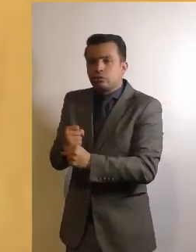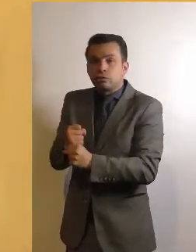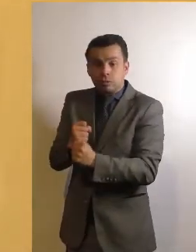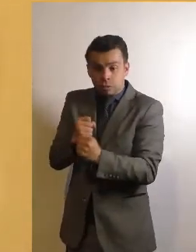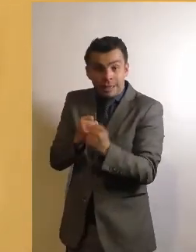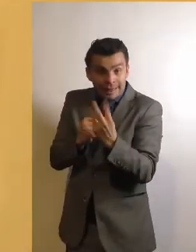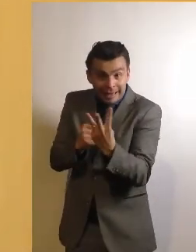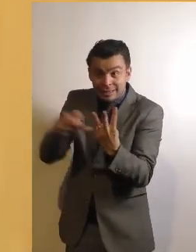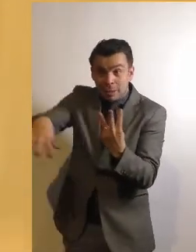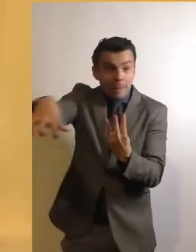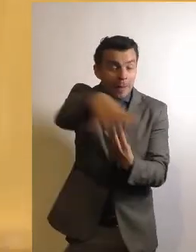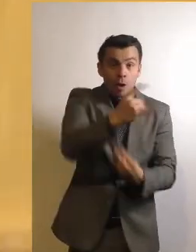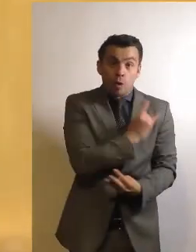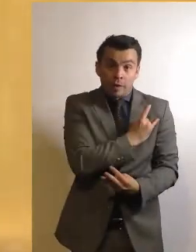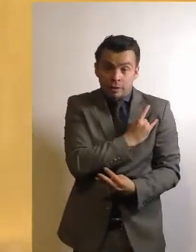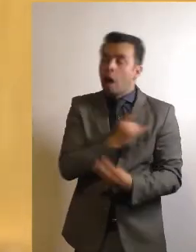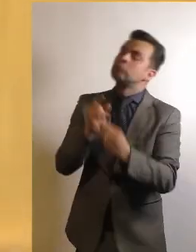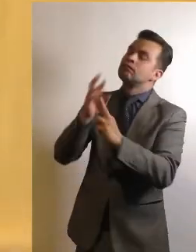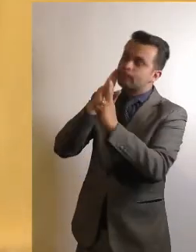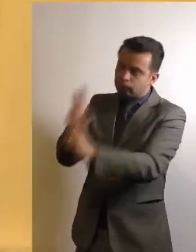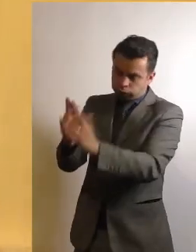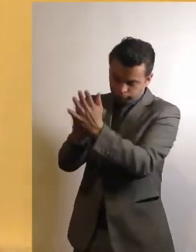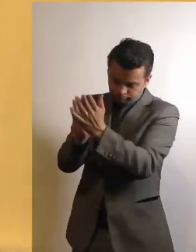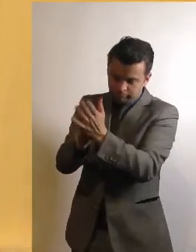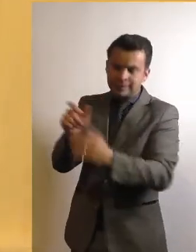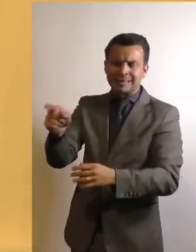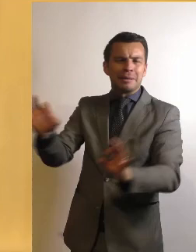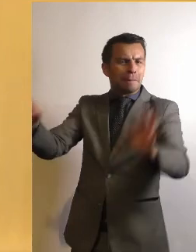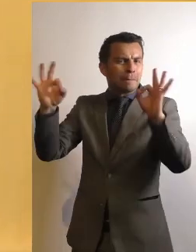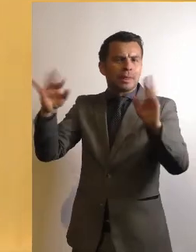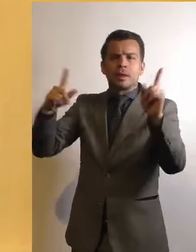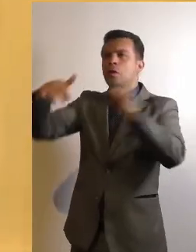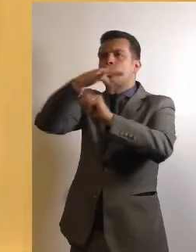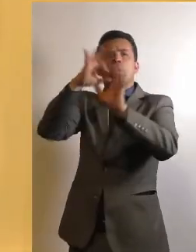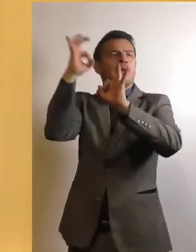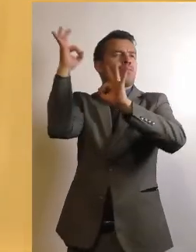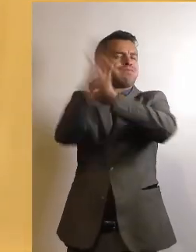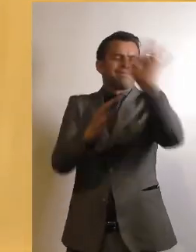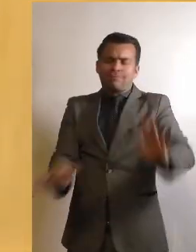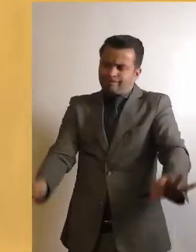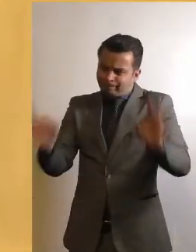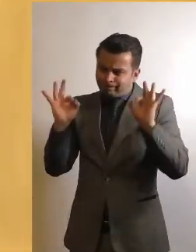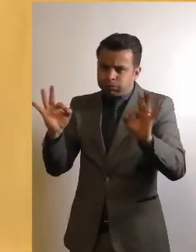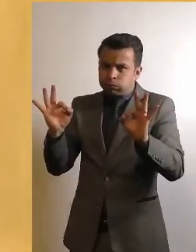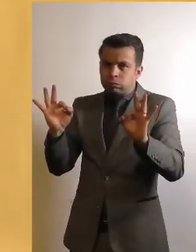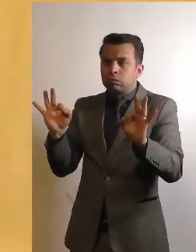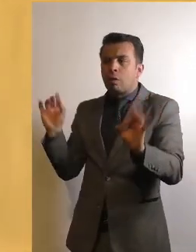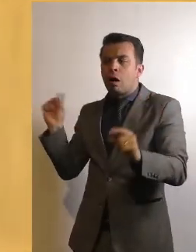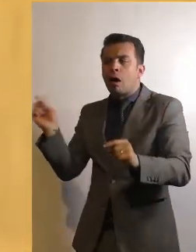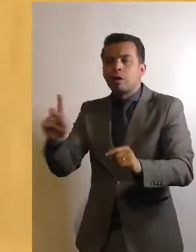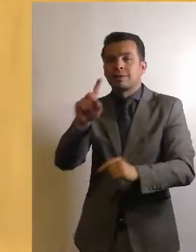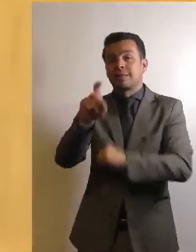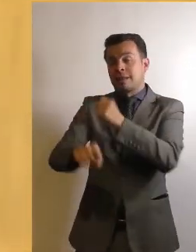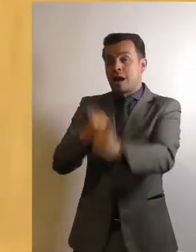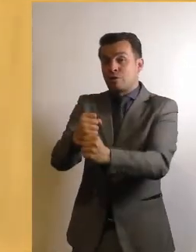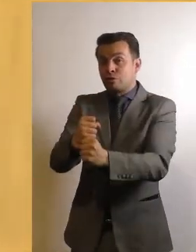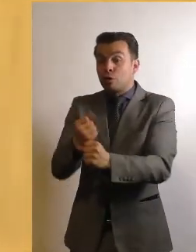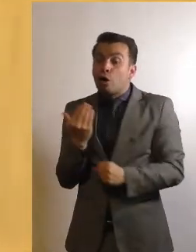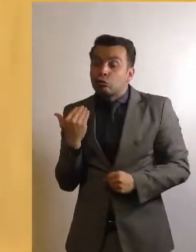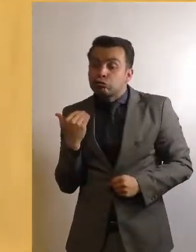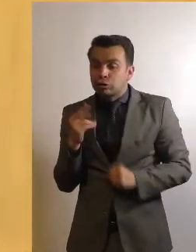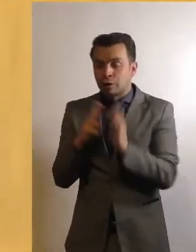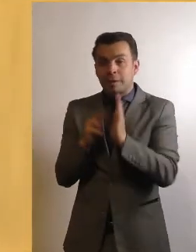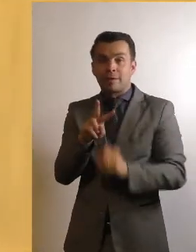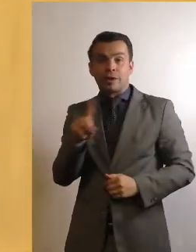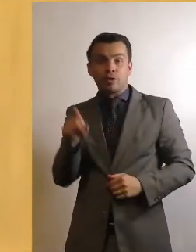excelencia ambiental. Y en el último año, a pesar de todas las dificultades, logramos que nos dieran el certificado